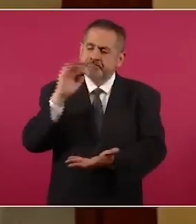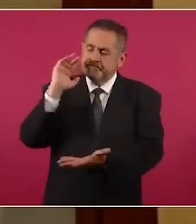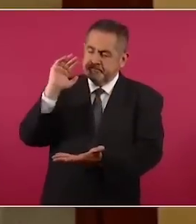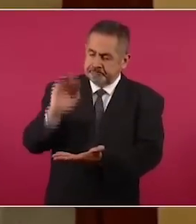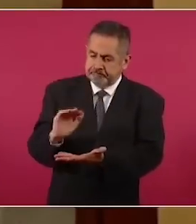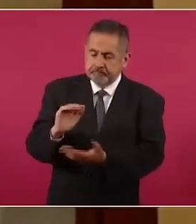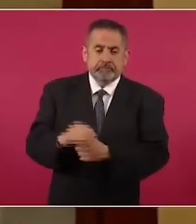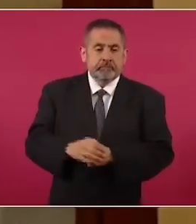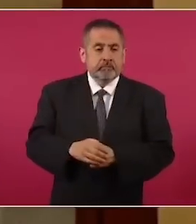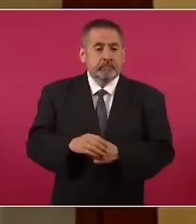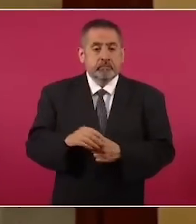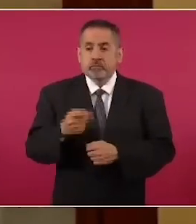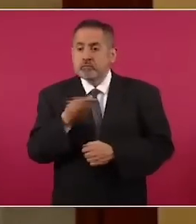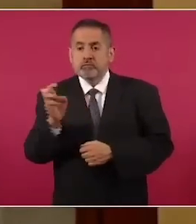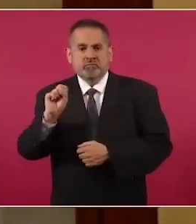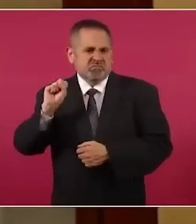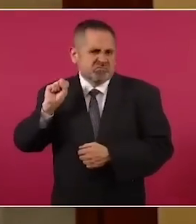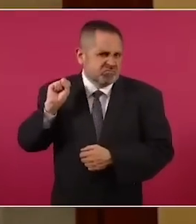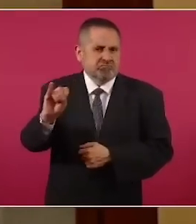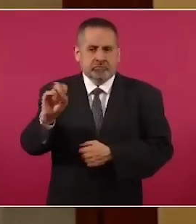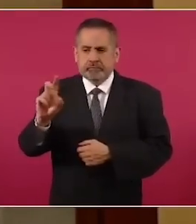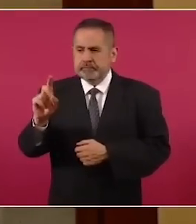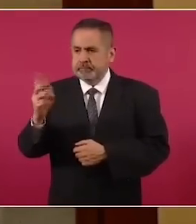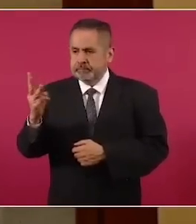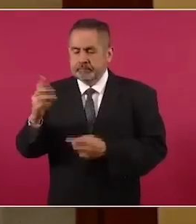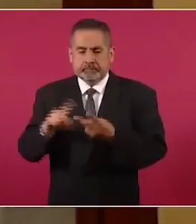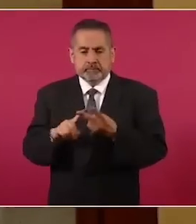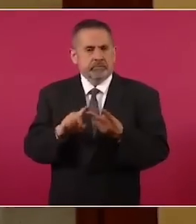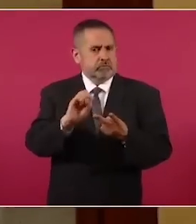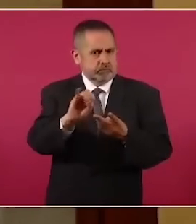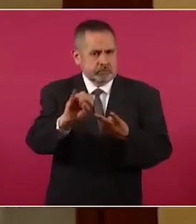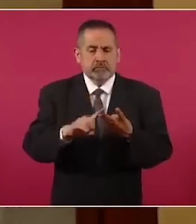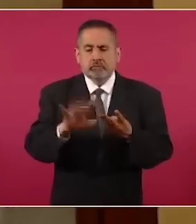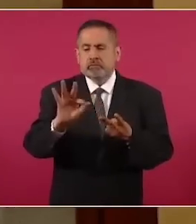Muy a favor, 33. A favor, 41.